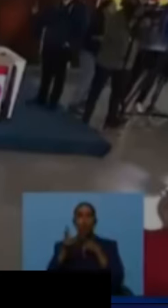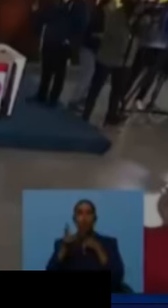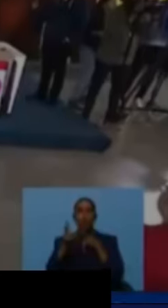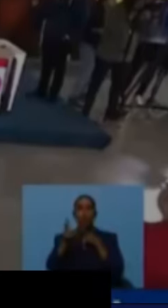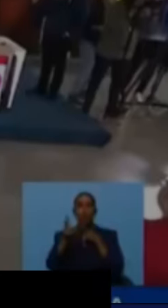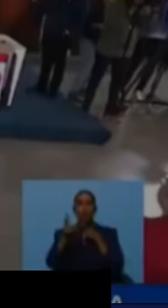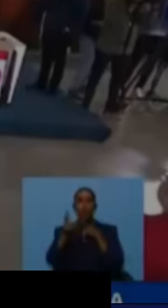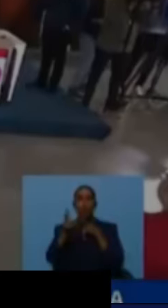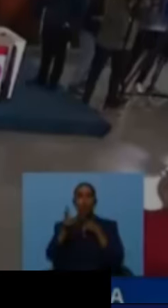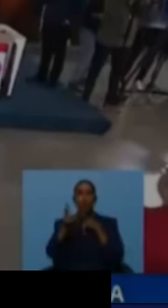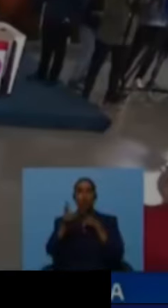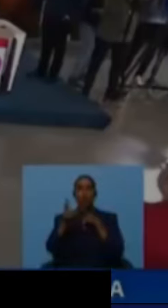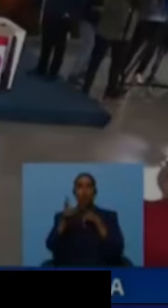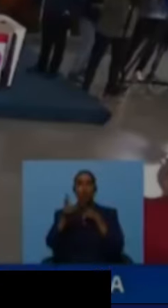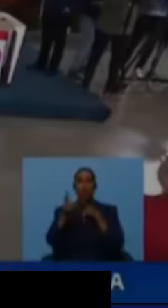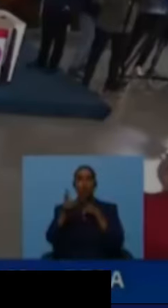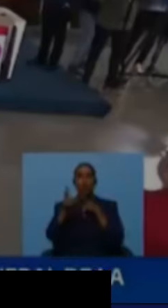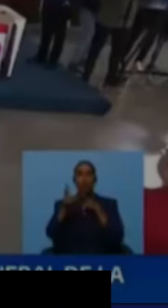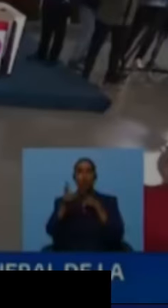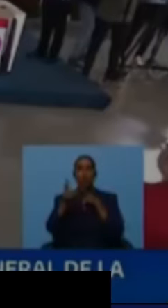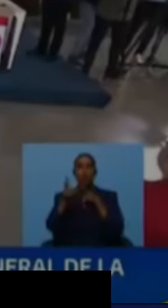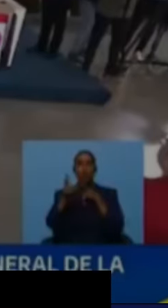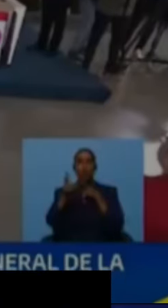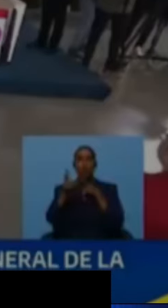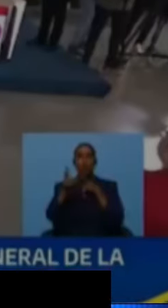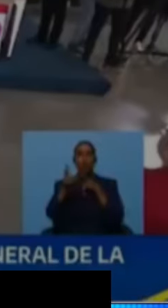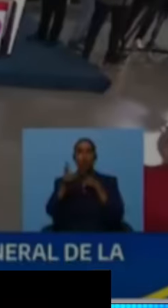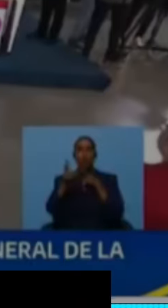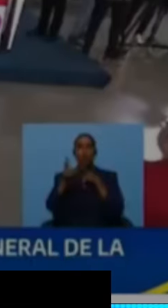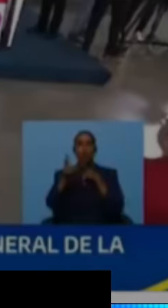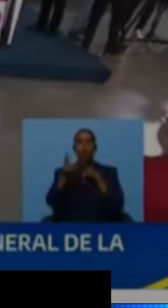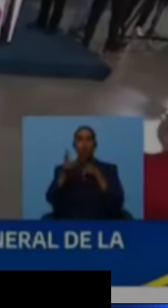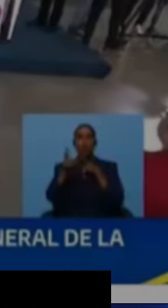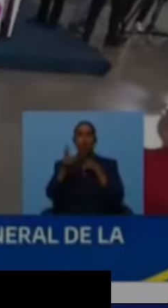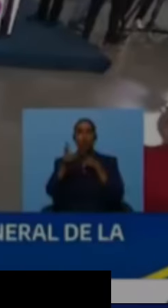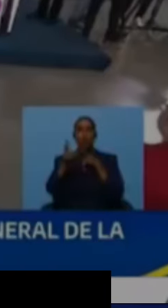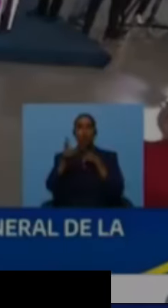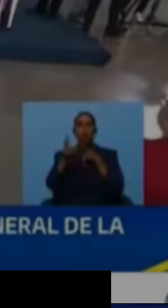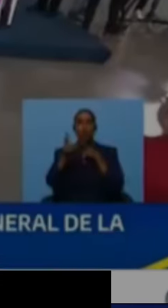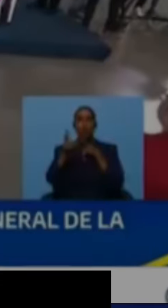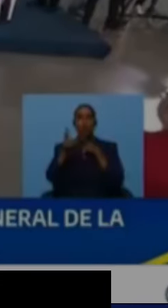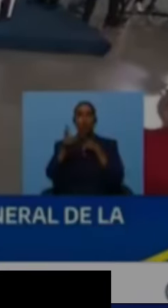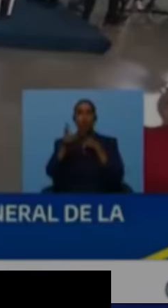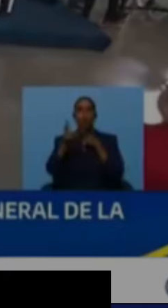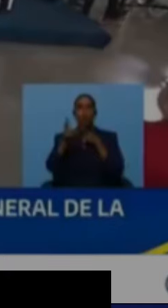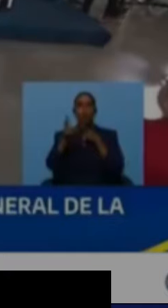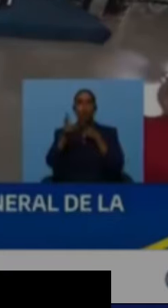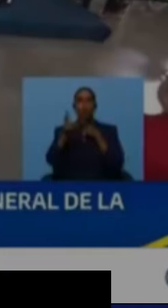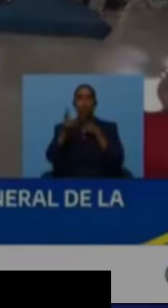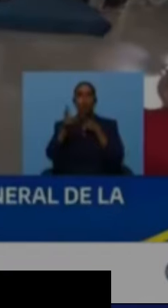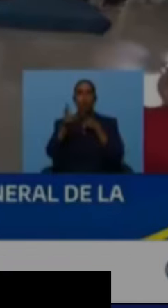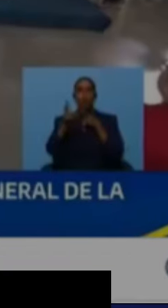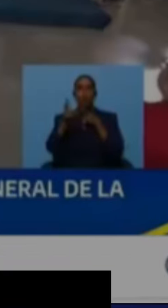como ganador de los comicios a Nicolás Maduro sin totalización, sin actas y sin auditorías. Maduro también ratificó a Iván Gil